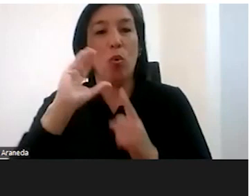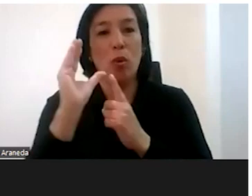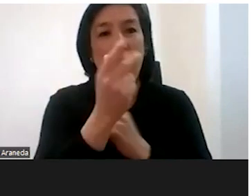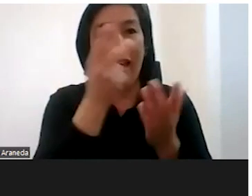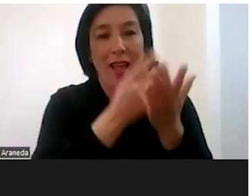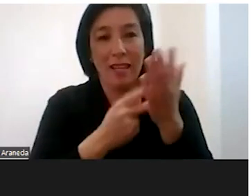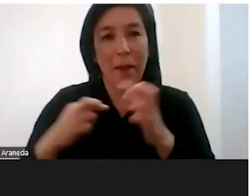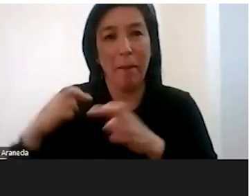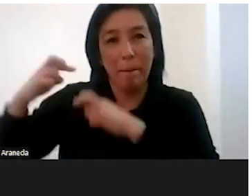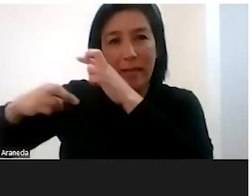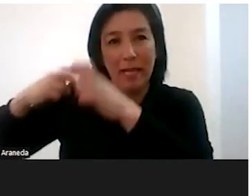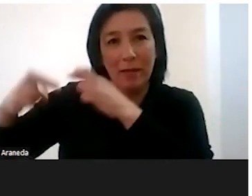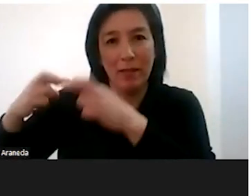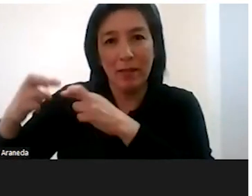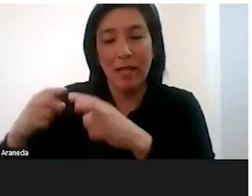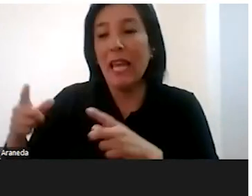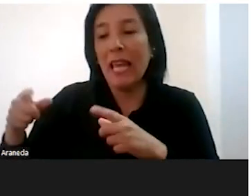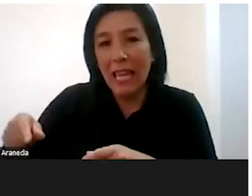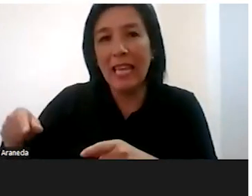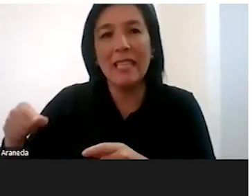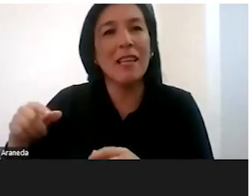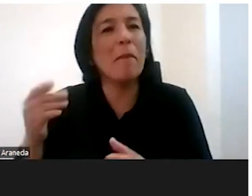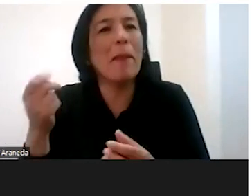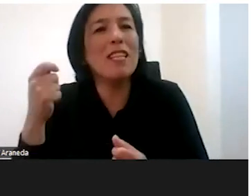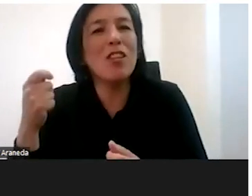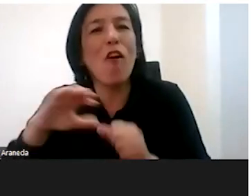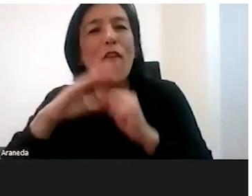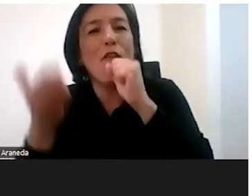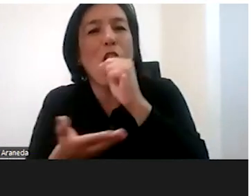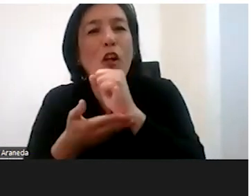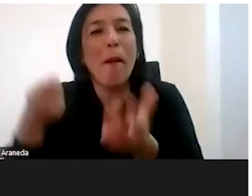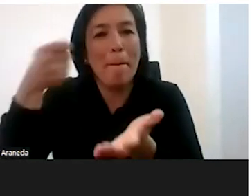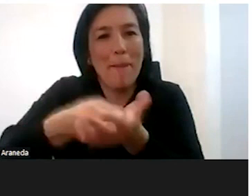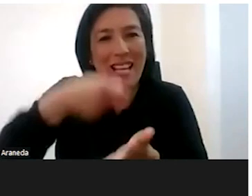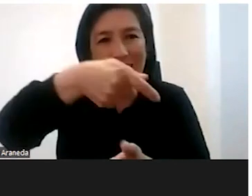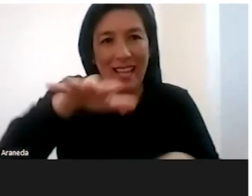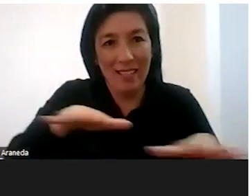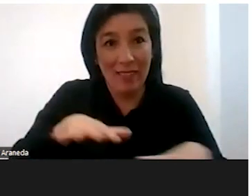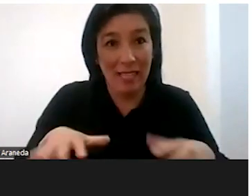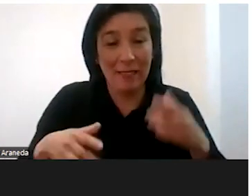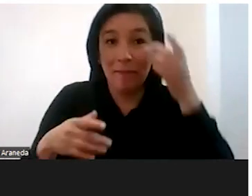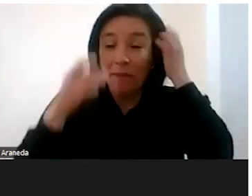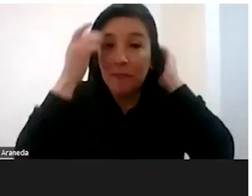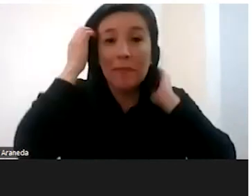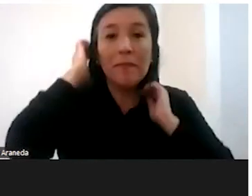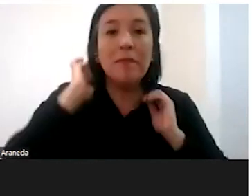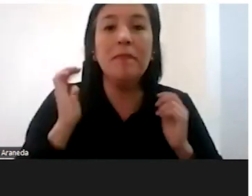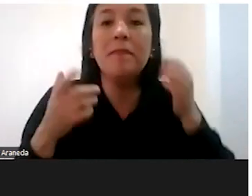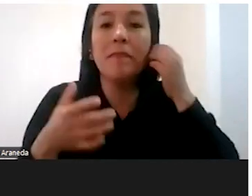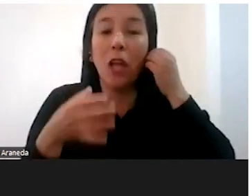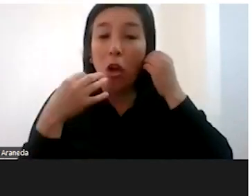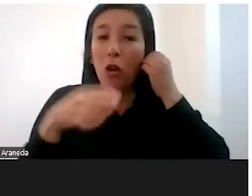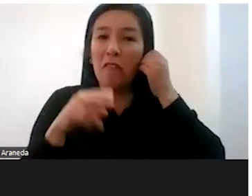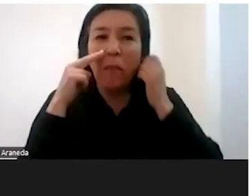Ella está por la contraparte del fondo que financia esta actividad. Entonces, vamos a ser testigos